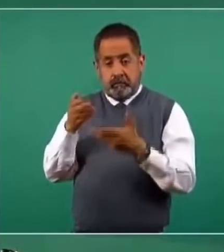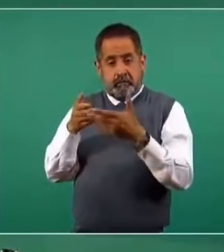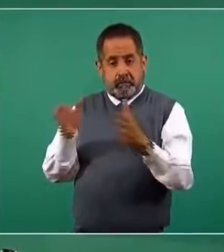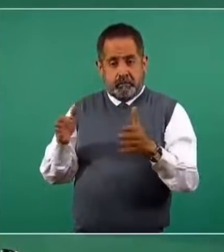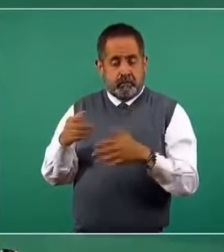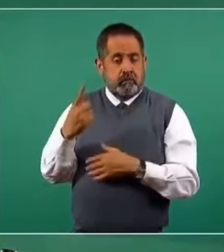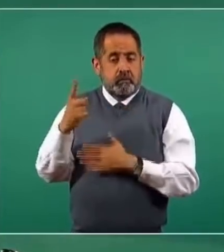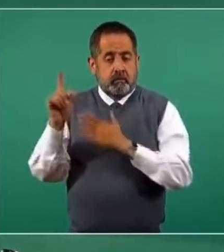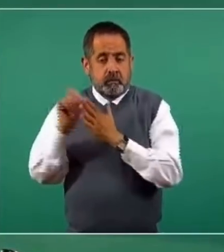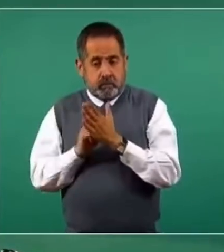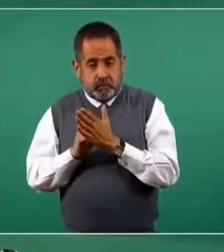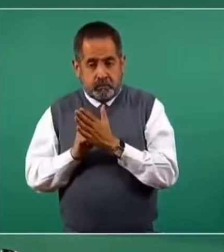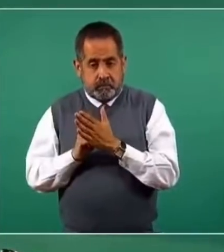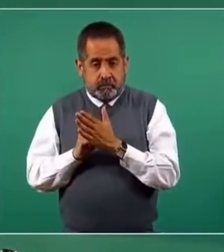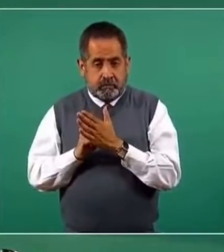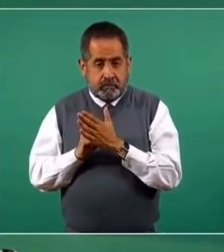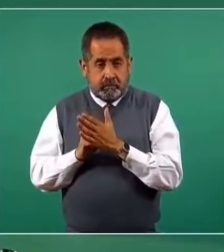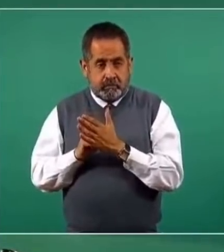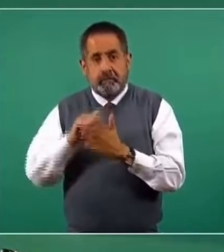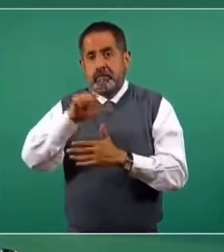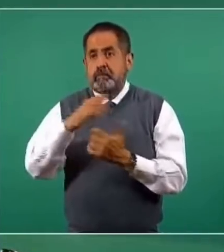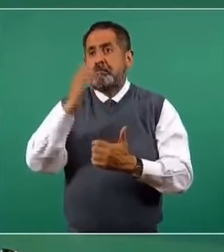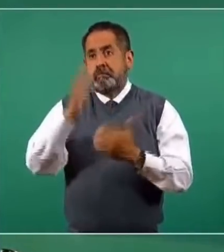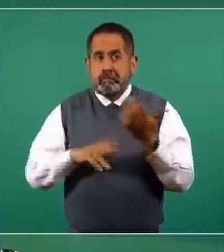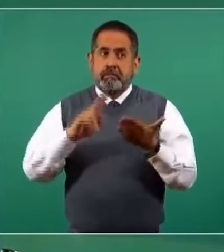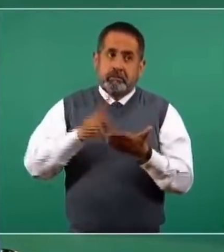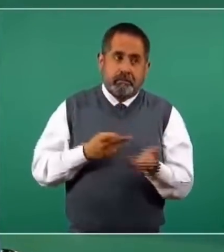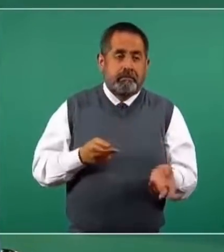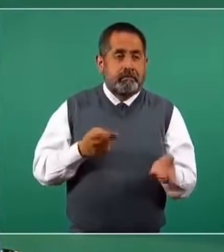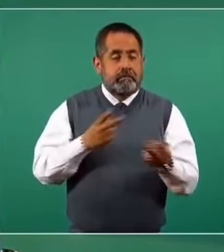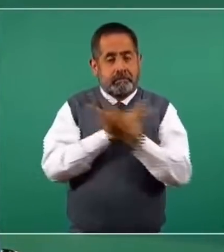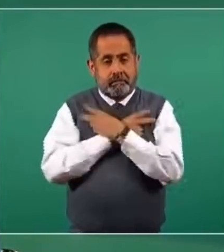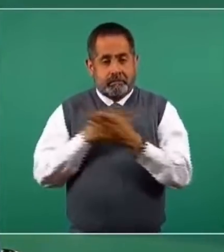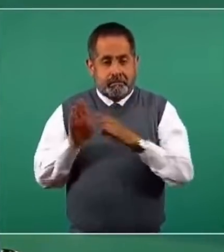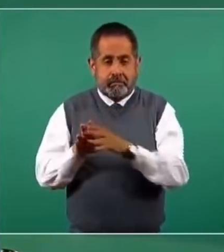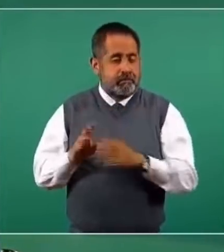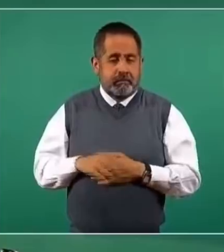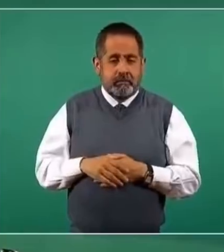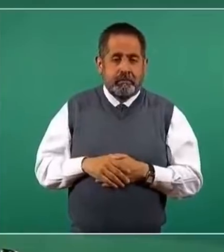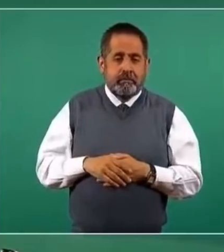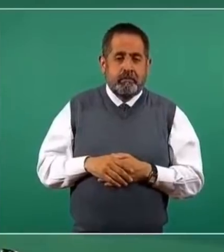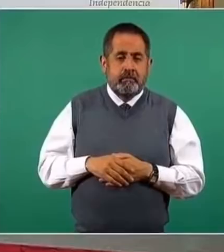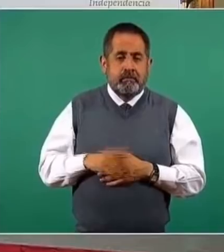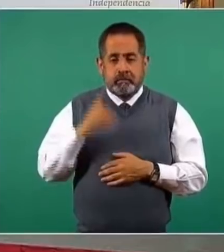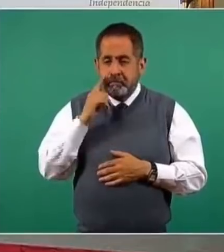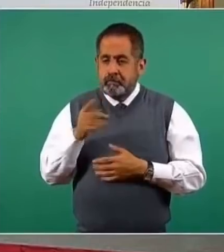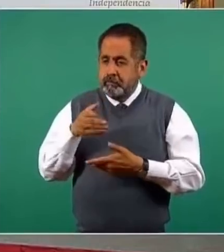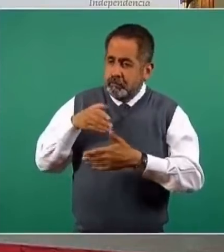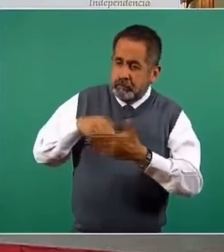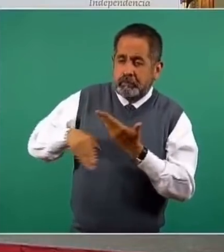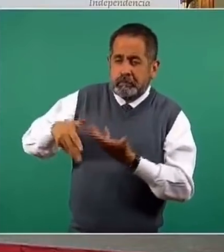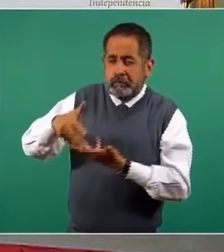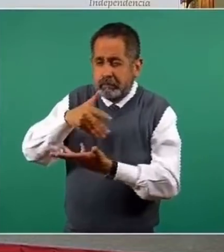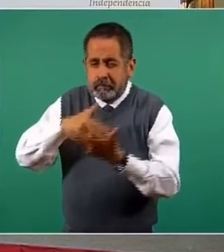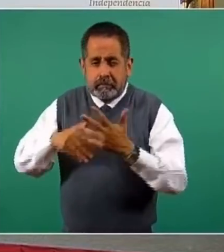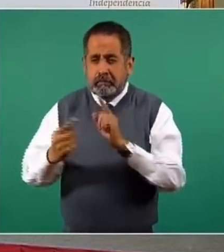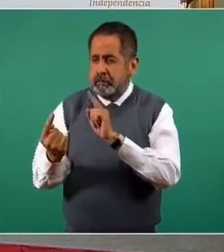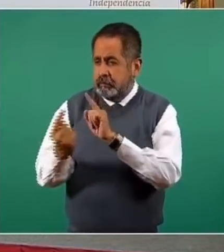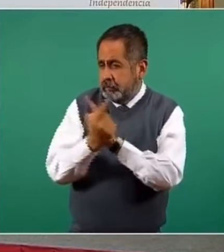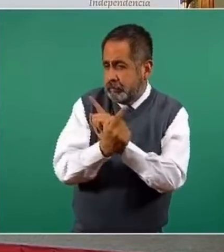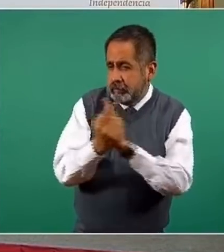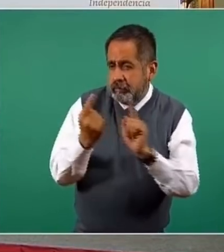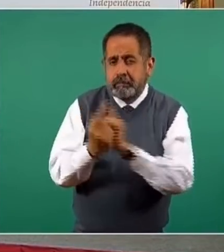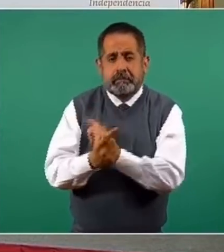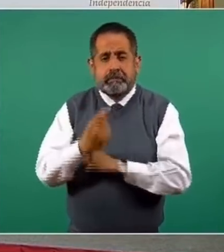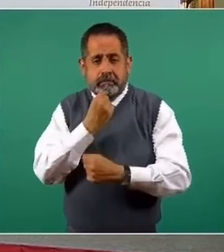un mes, antes de que termine el calendario escolar, el proceso de reinmersión en el ambiente escolar, de reencuentro